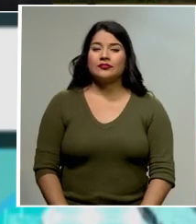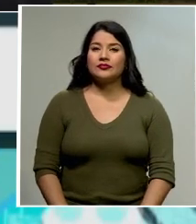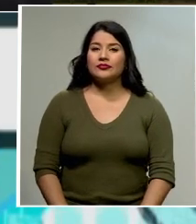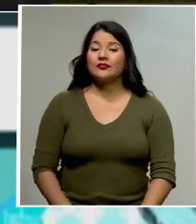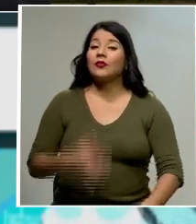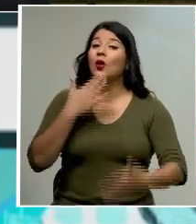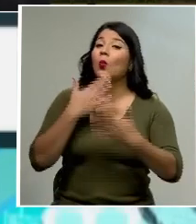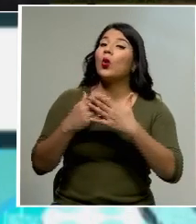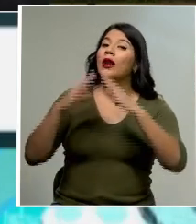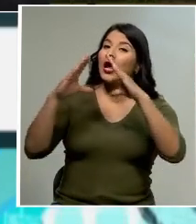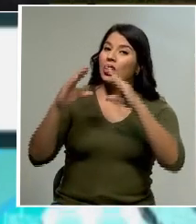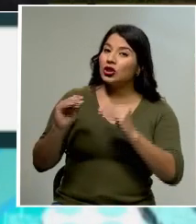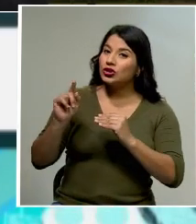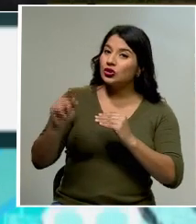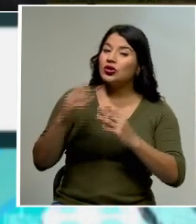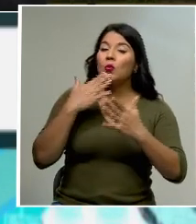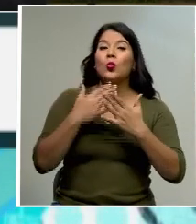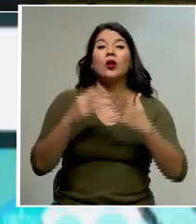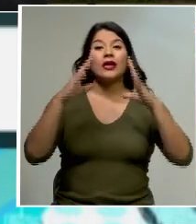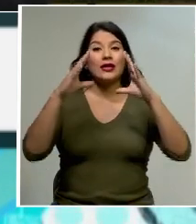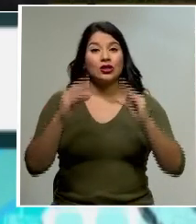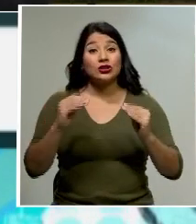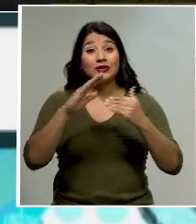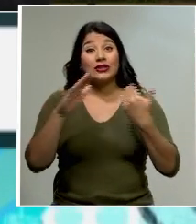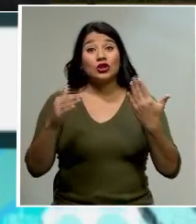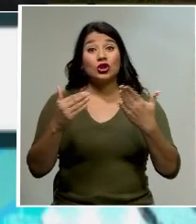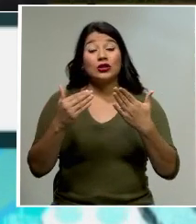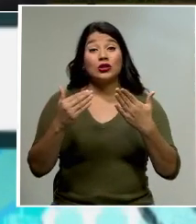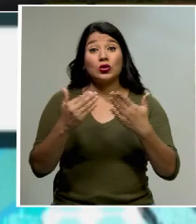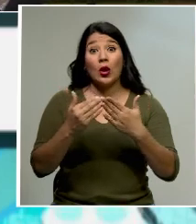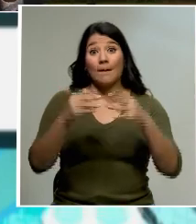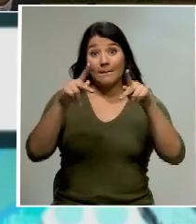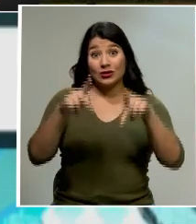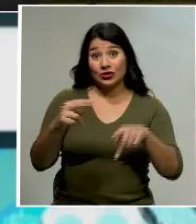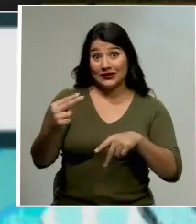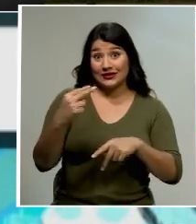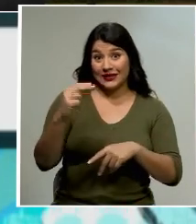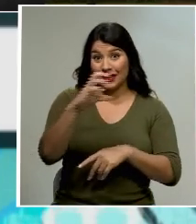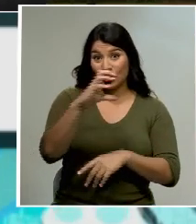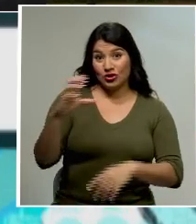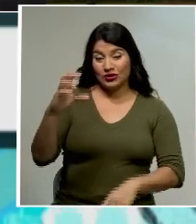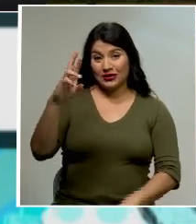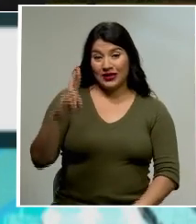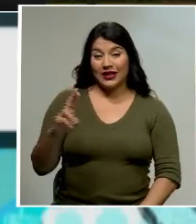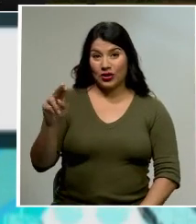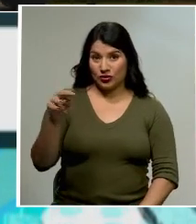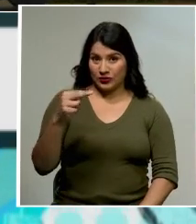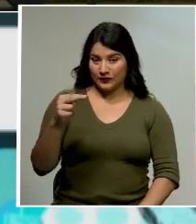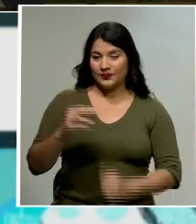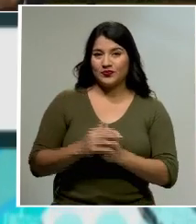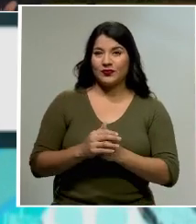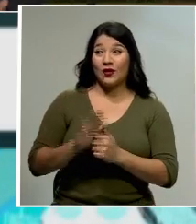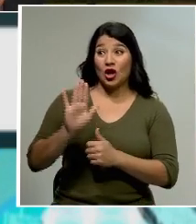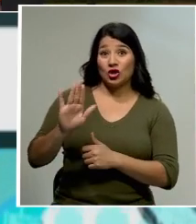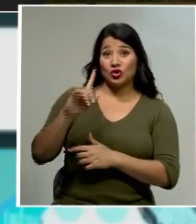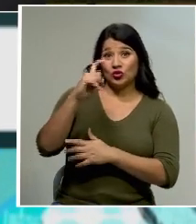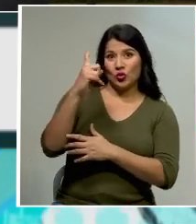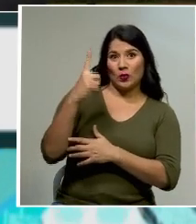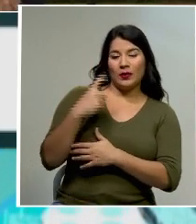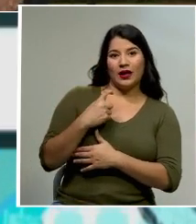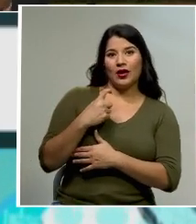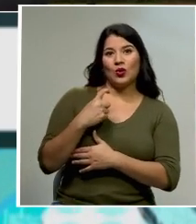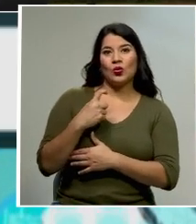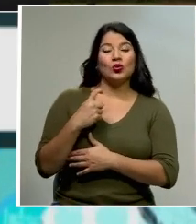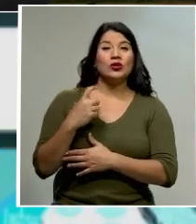Buenas noches, Ernesto, y a todos los que nos siguen a través de Costa Rica Noticias. Bueno, la pregunta es la del millón